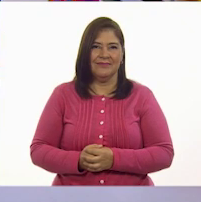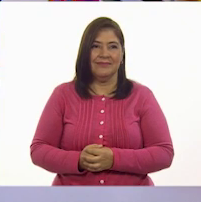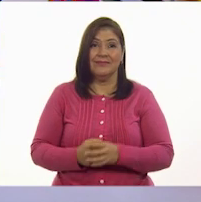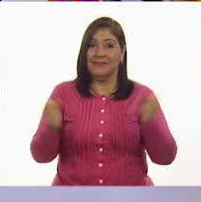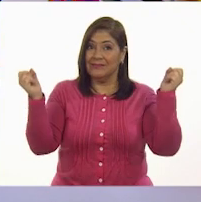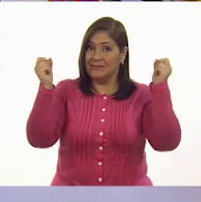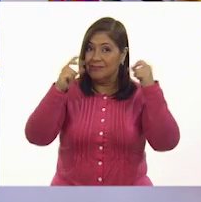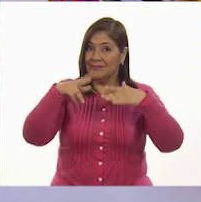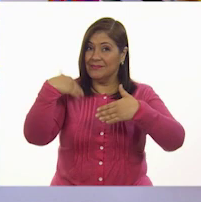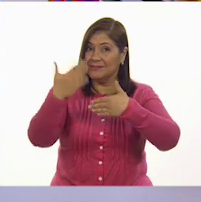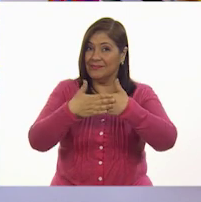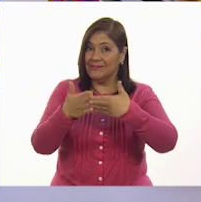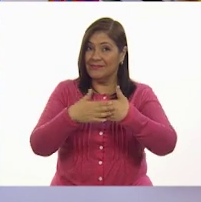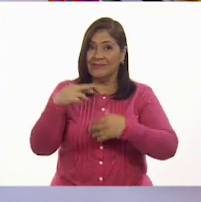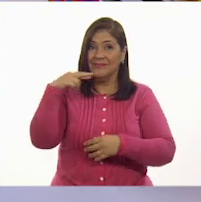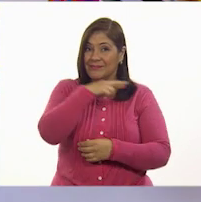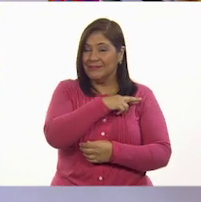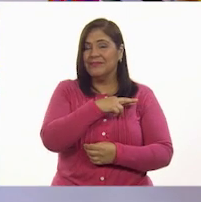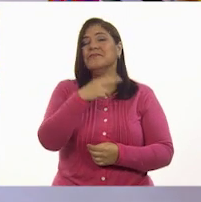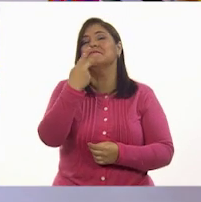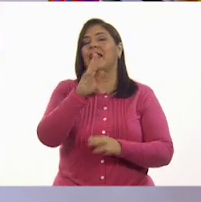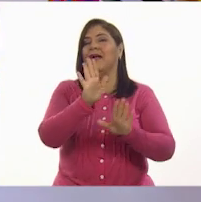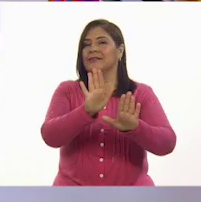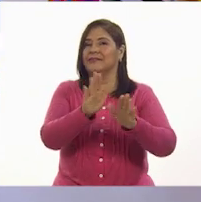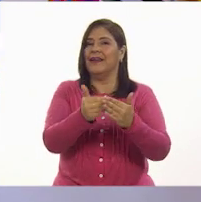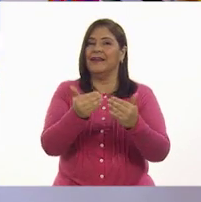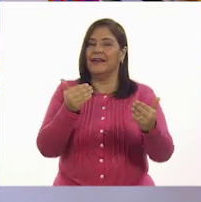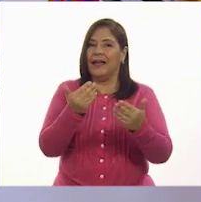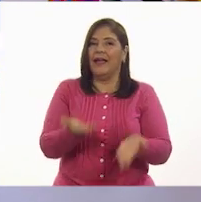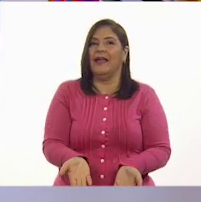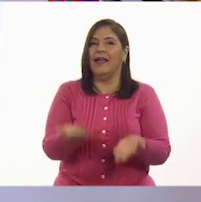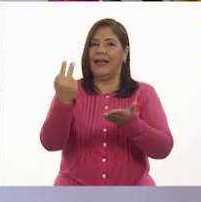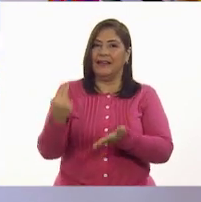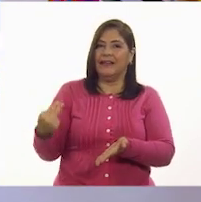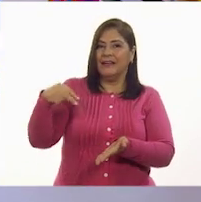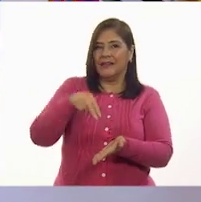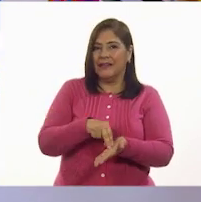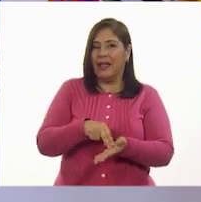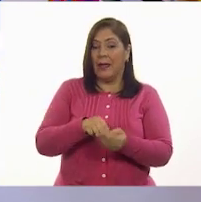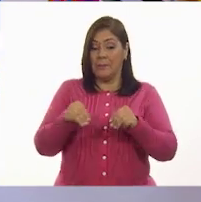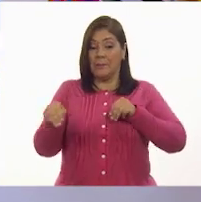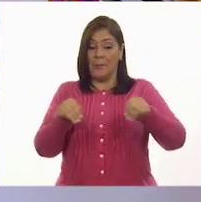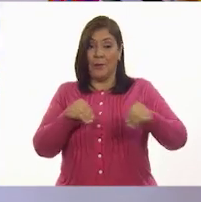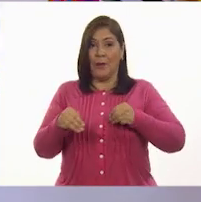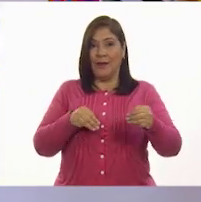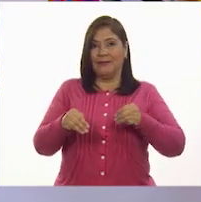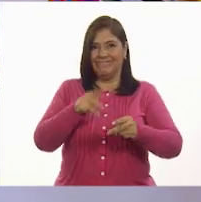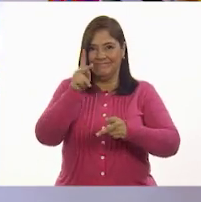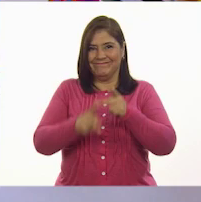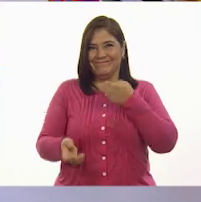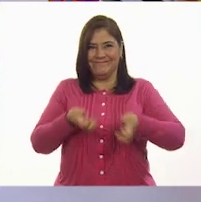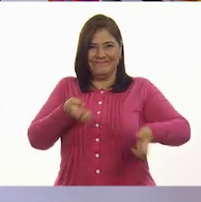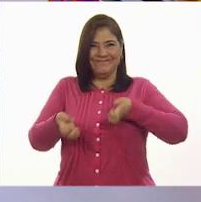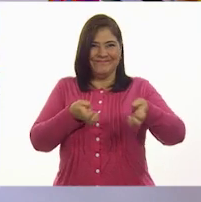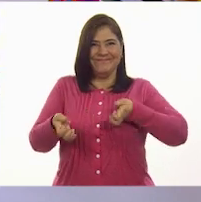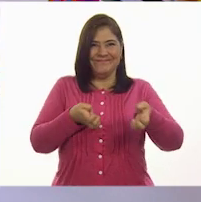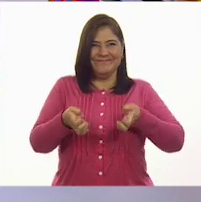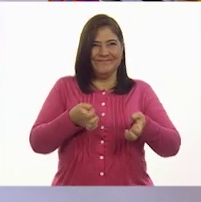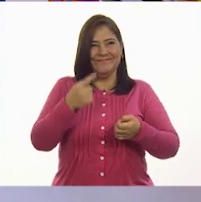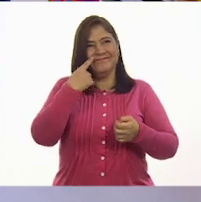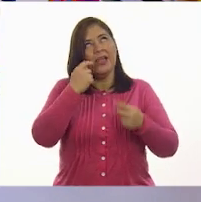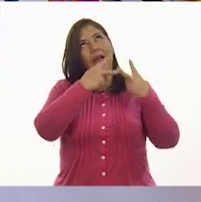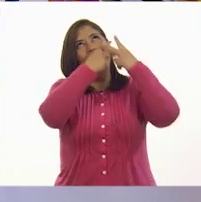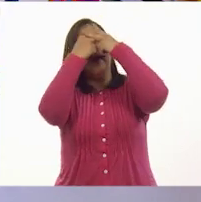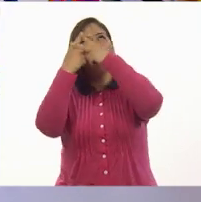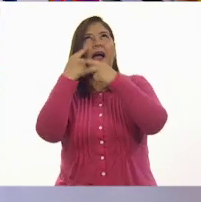Nos vemos hasta la próxima, pero antes, levántate de donde estás claro. Y hay que movernos. Sí, vamos, vamos. Vamos a contar las